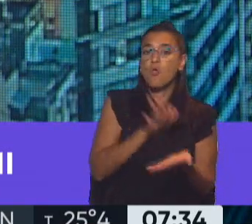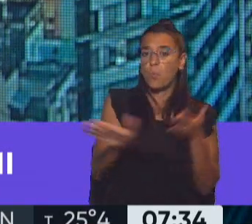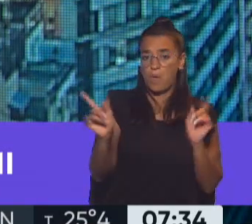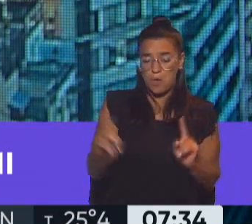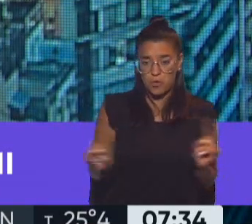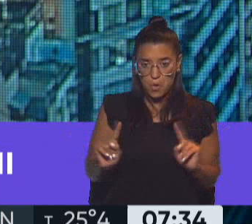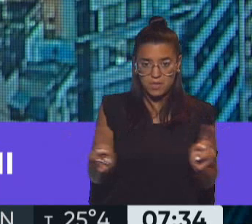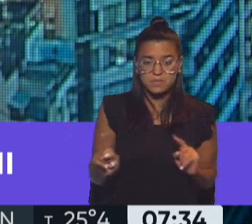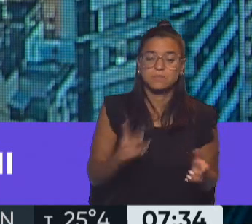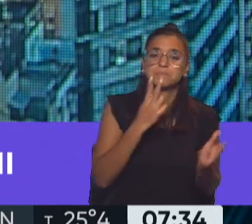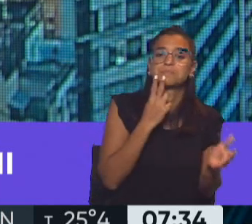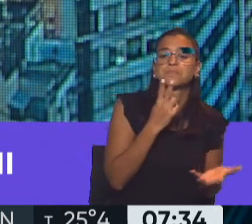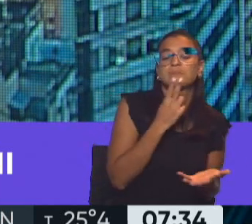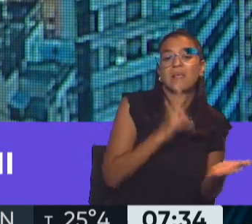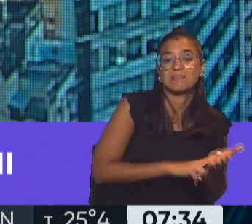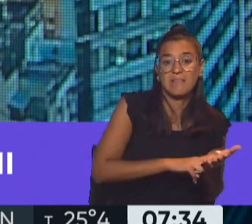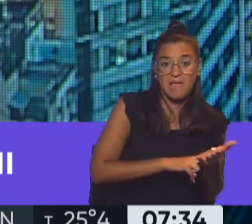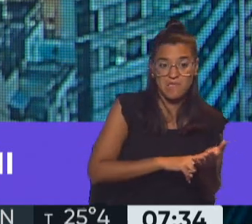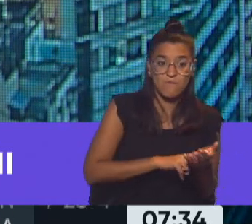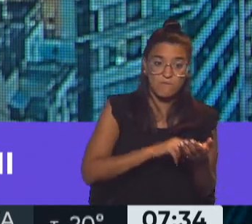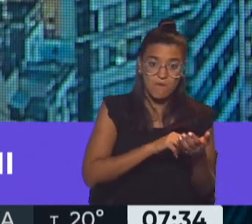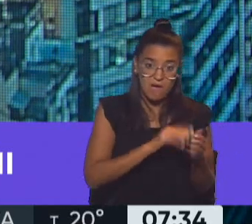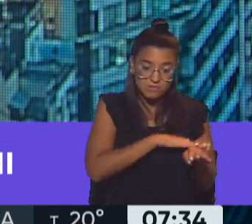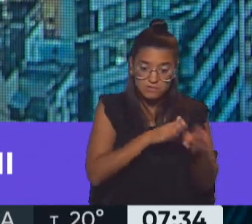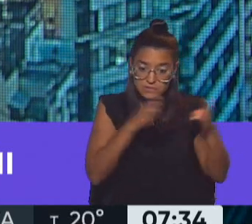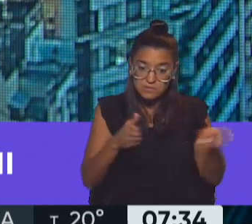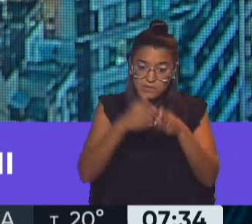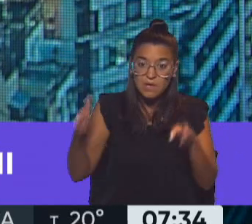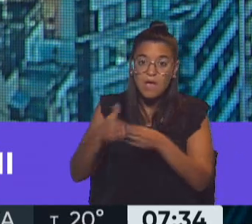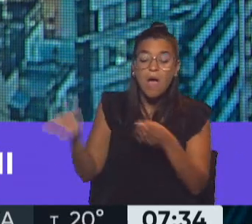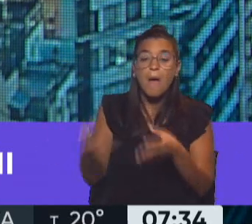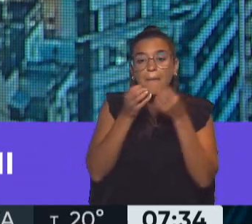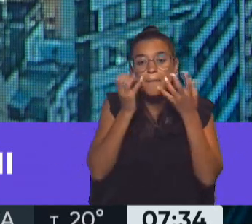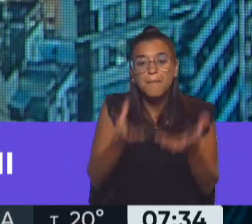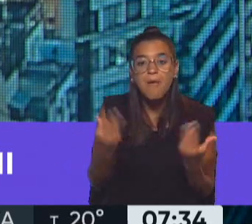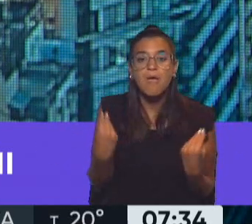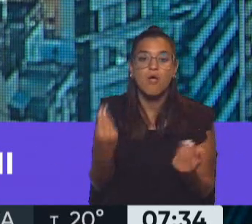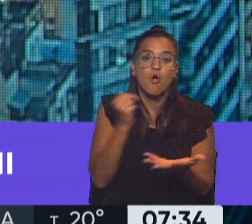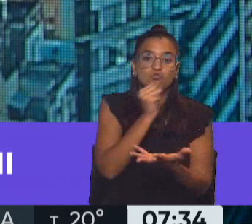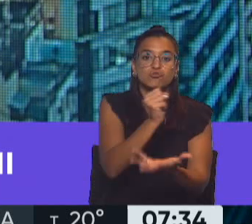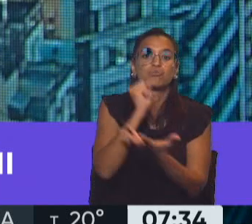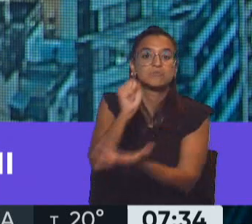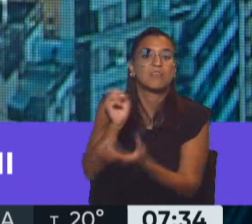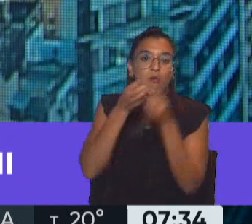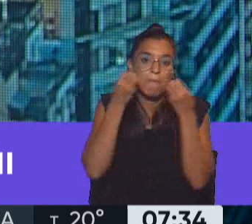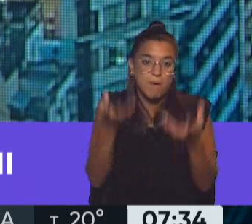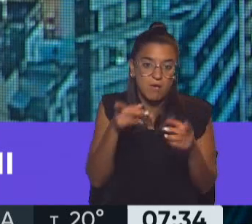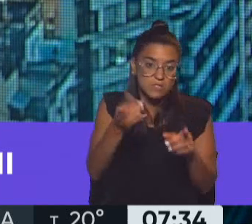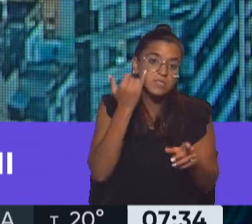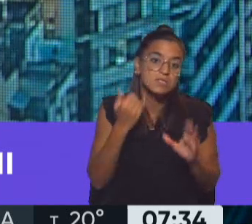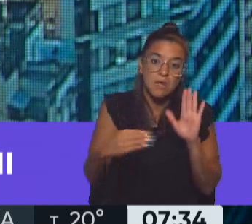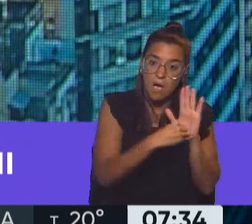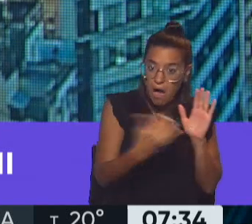de segmentar tarifas para poder de esa manera mejorar el uso de los subsidios es algo que estaba en el